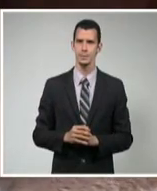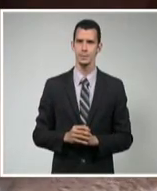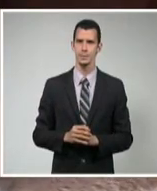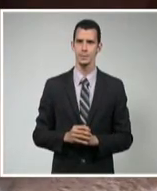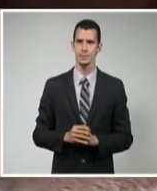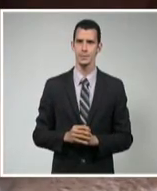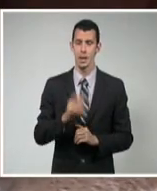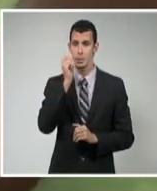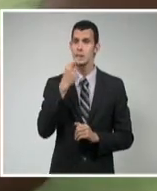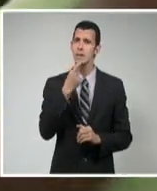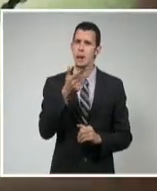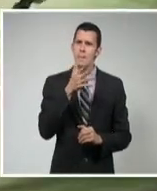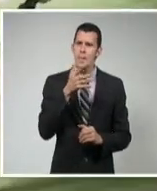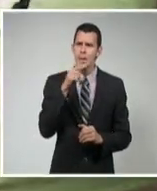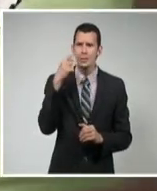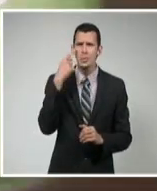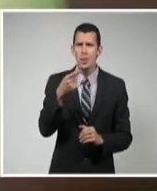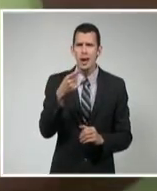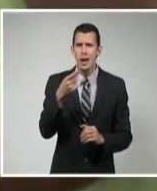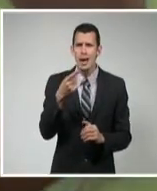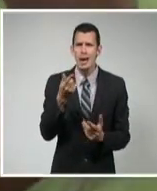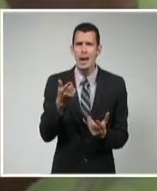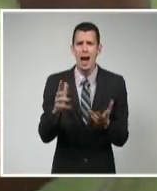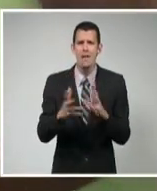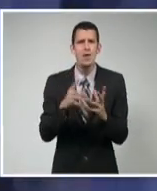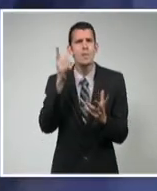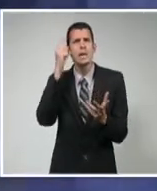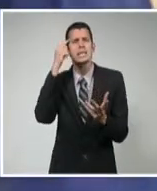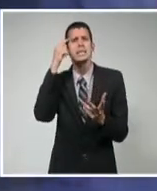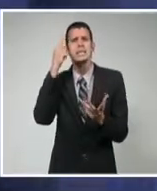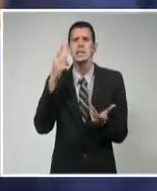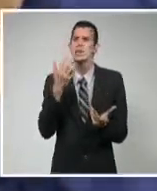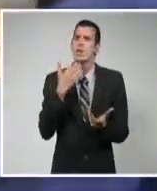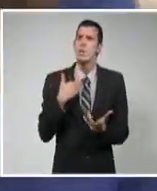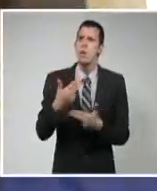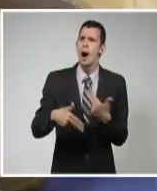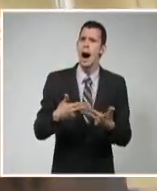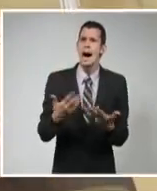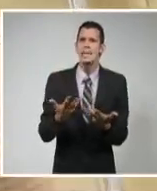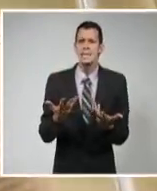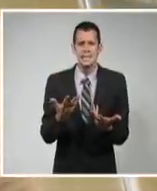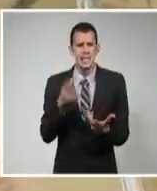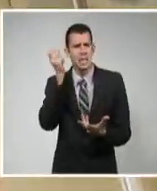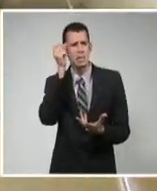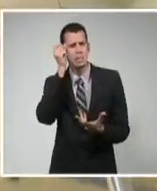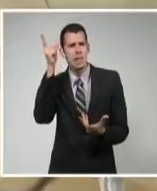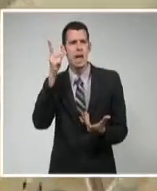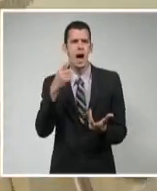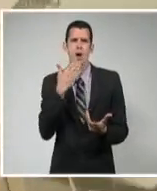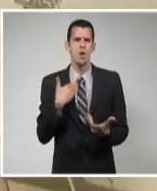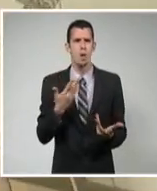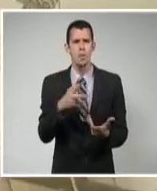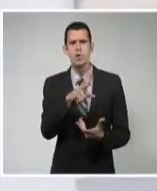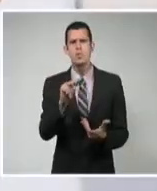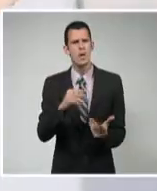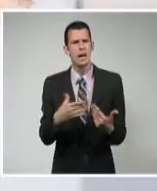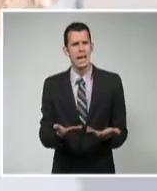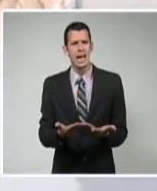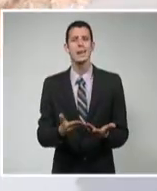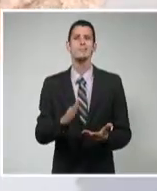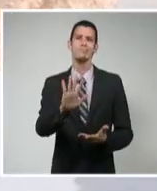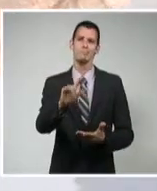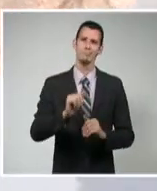el polvo de madera que genera esta fábrica de envases del grupo tabacuba se entrega en forma de tarjetas